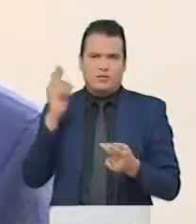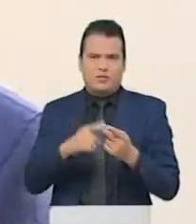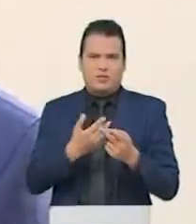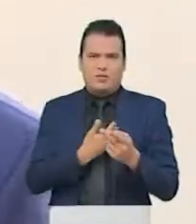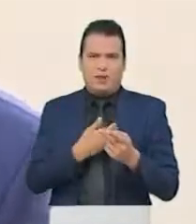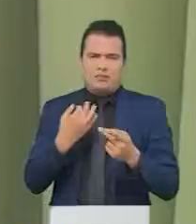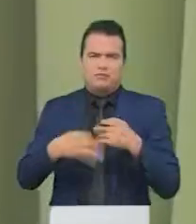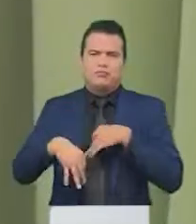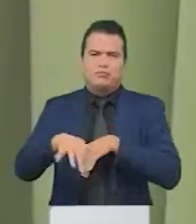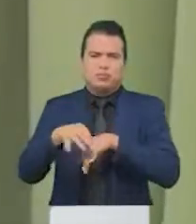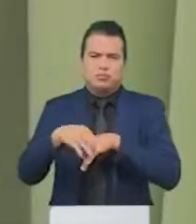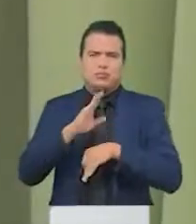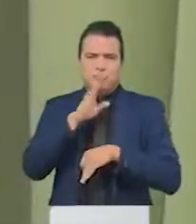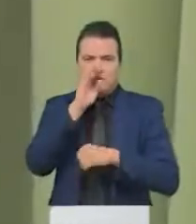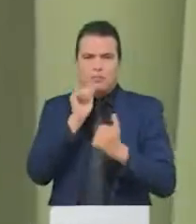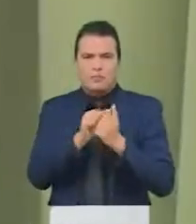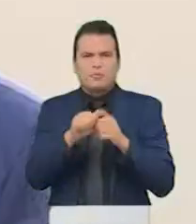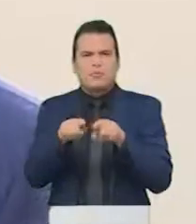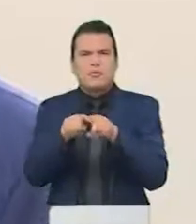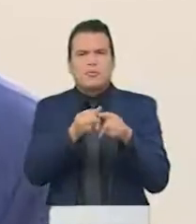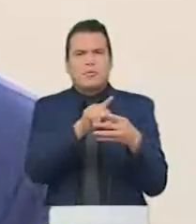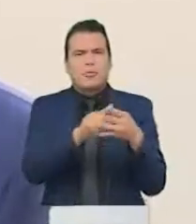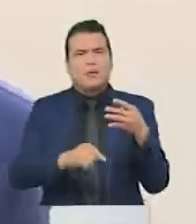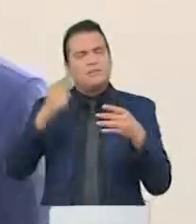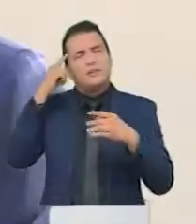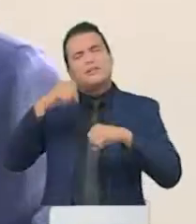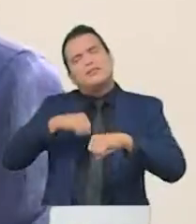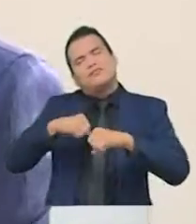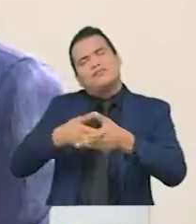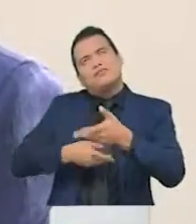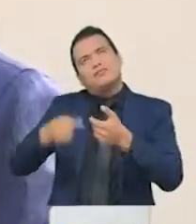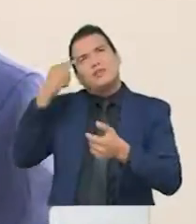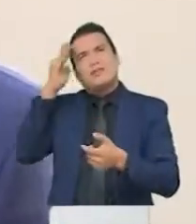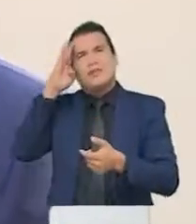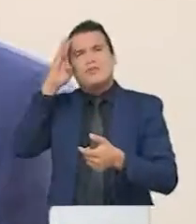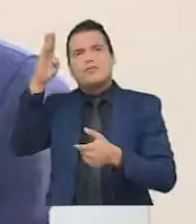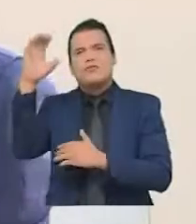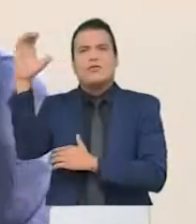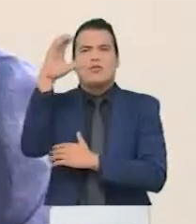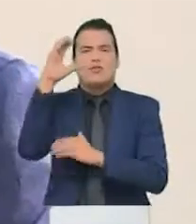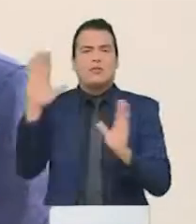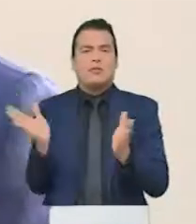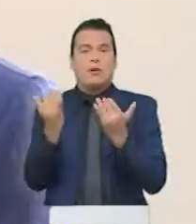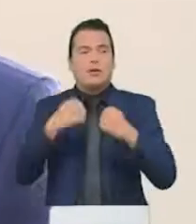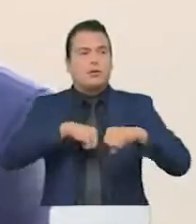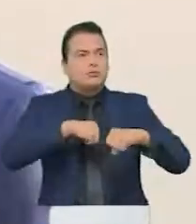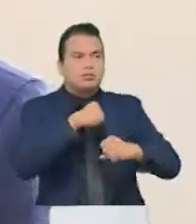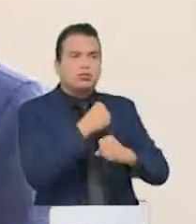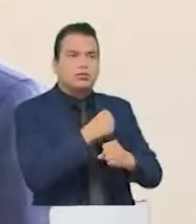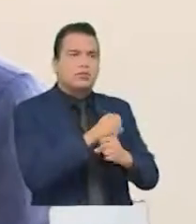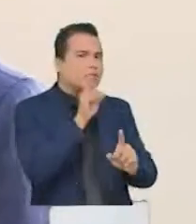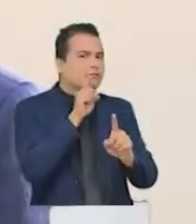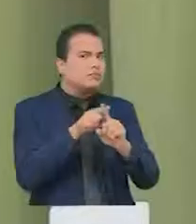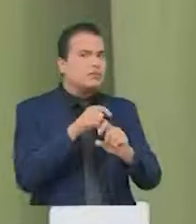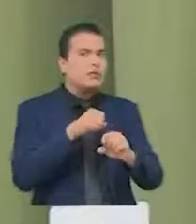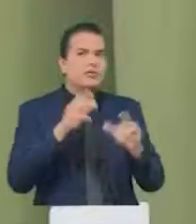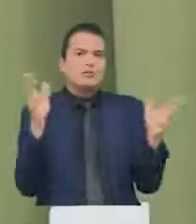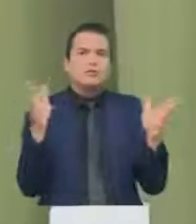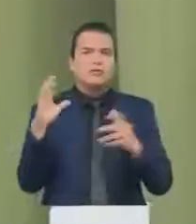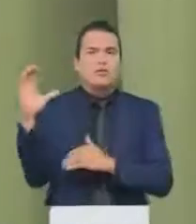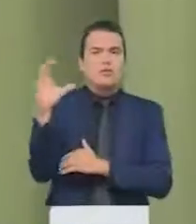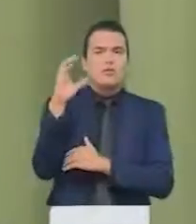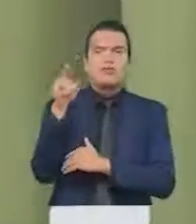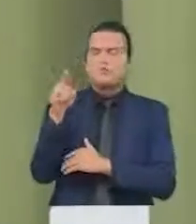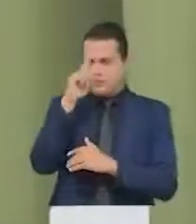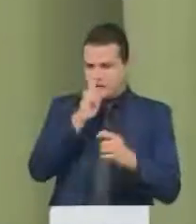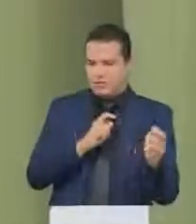aprendiendo velitas pensando en el país y hoy en día haciendo por el país cómo le ha cambiado la vida bueno